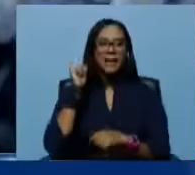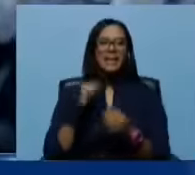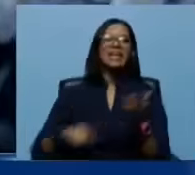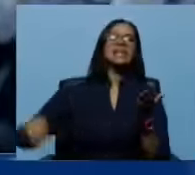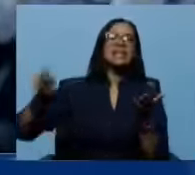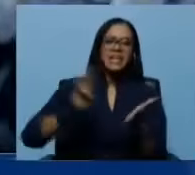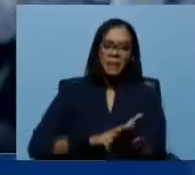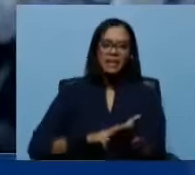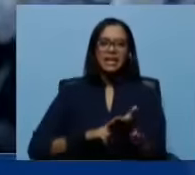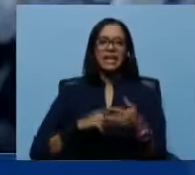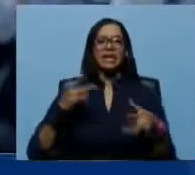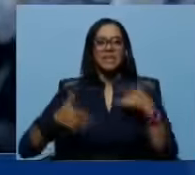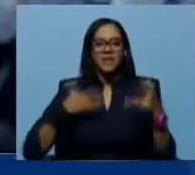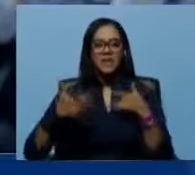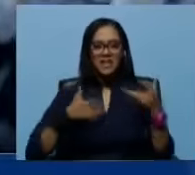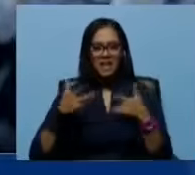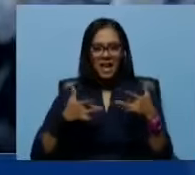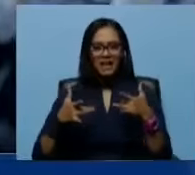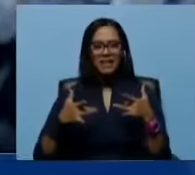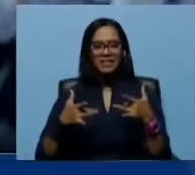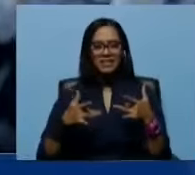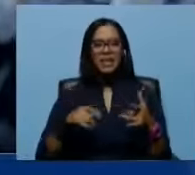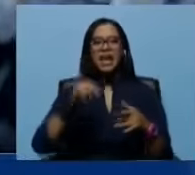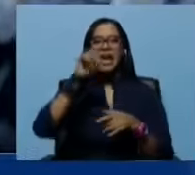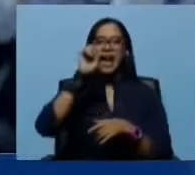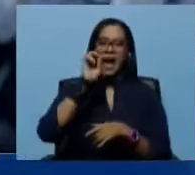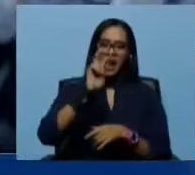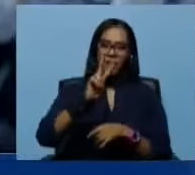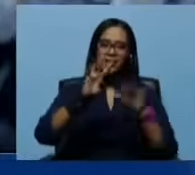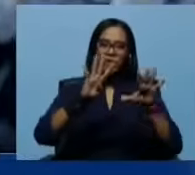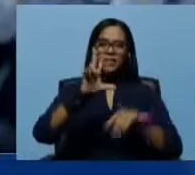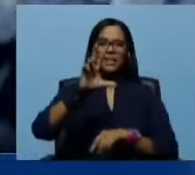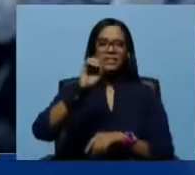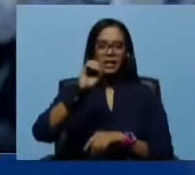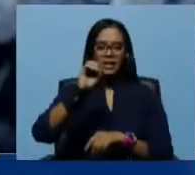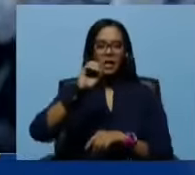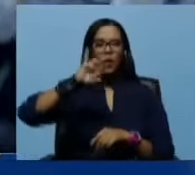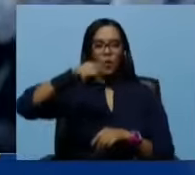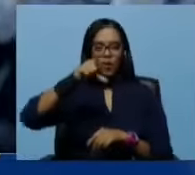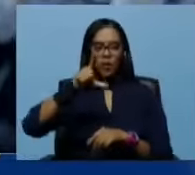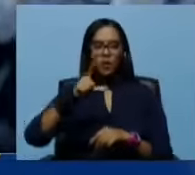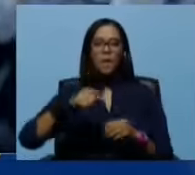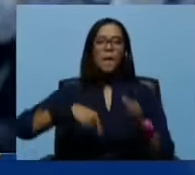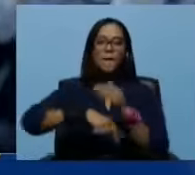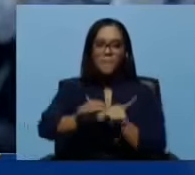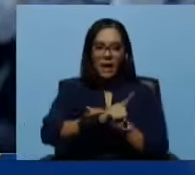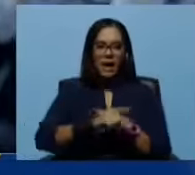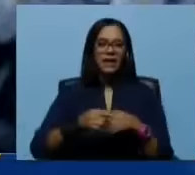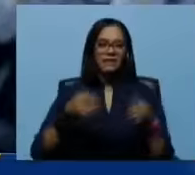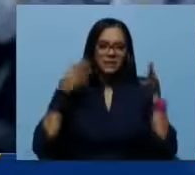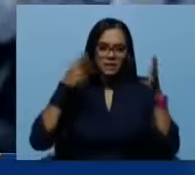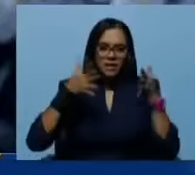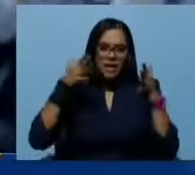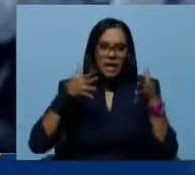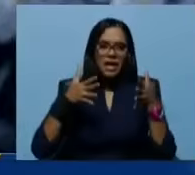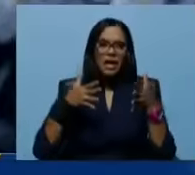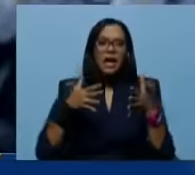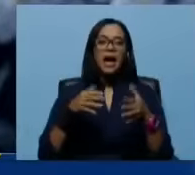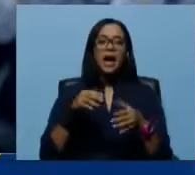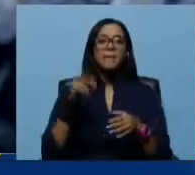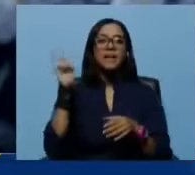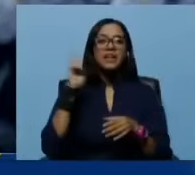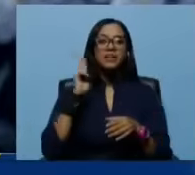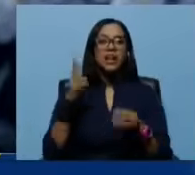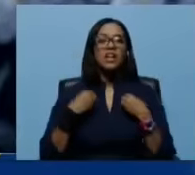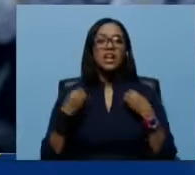eventos similares al 29 y 30 de julio van dirigidos a entrenar migrantes venezolanos en el exterior.